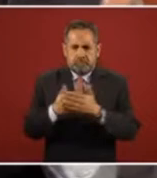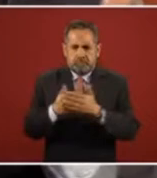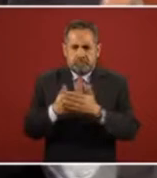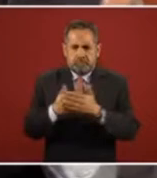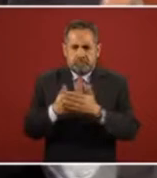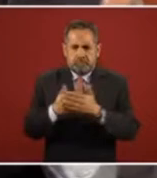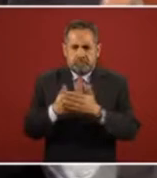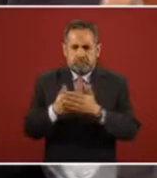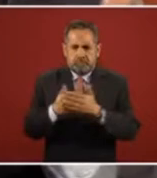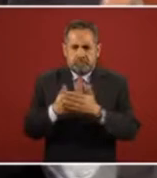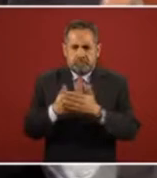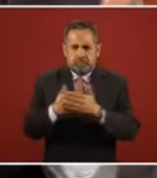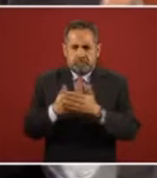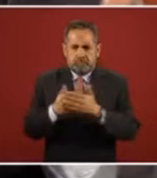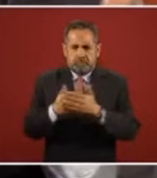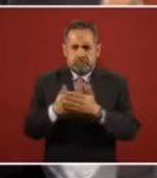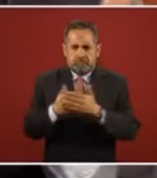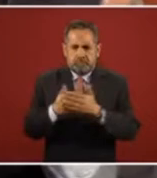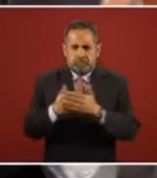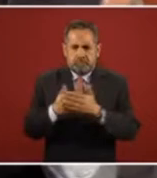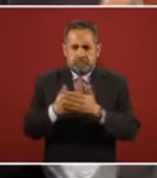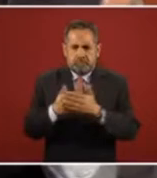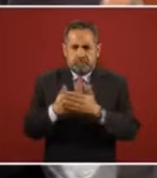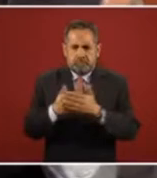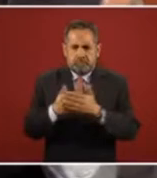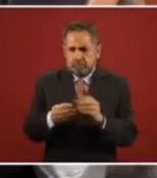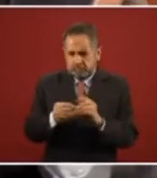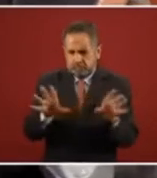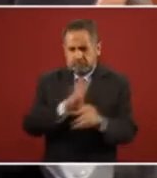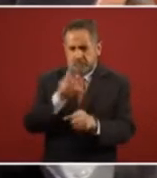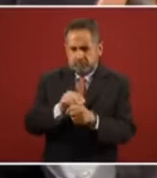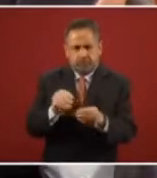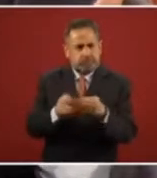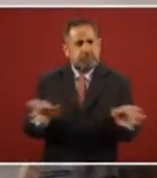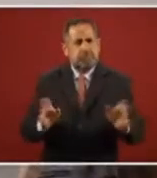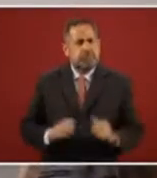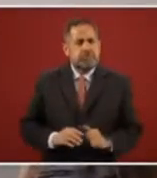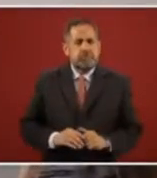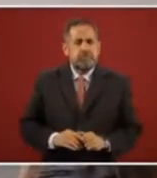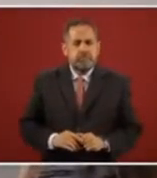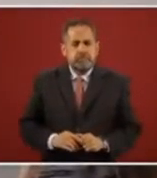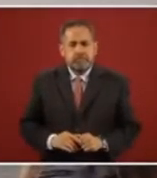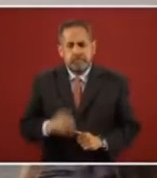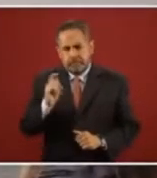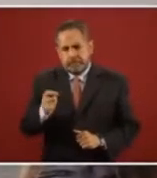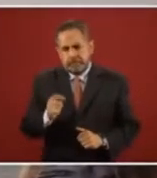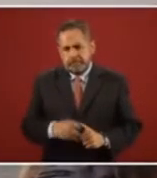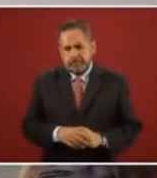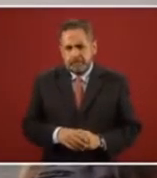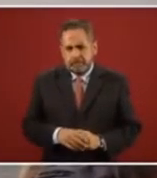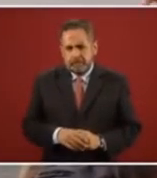en el informe 'el pipa' de britten y ya